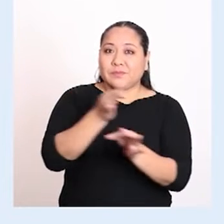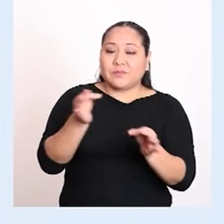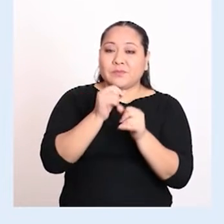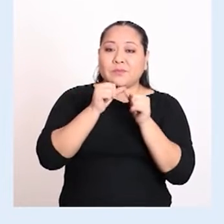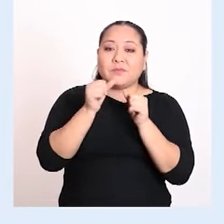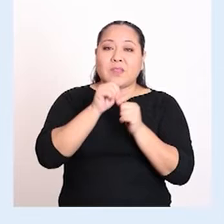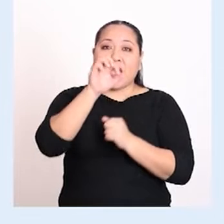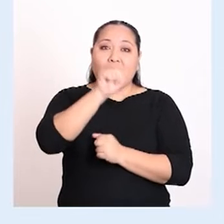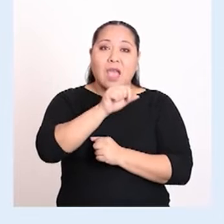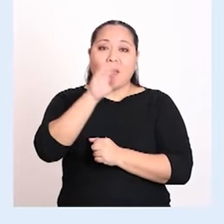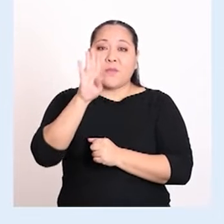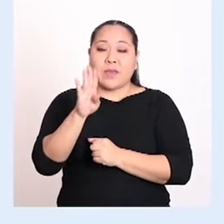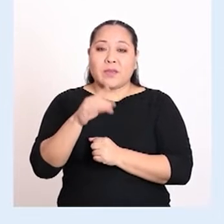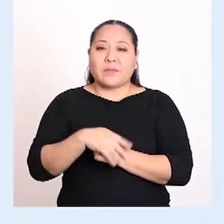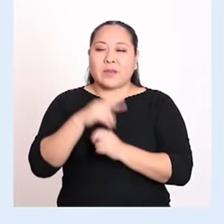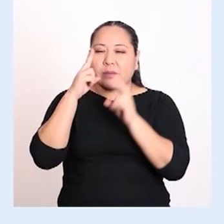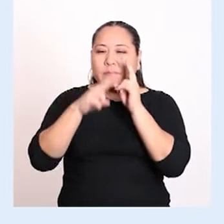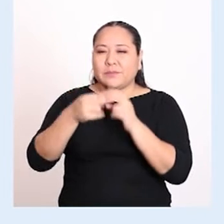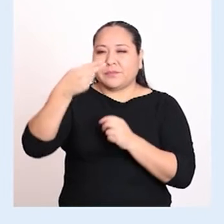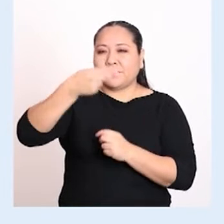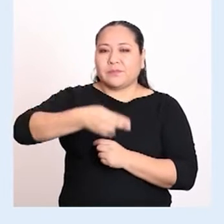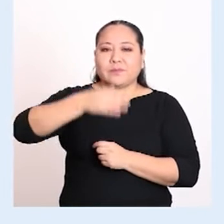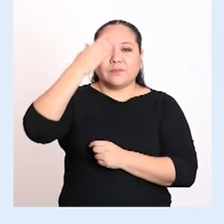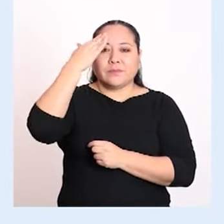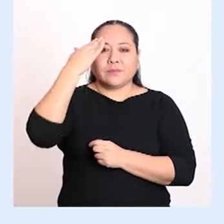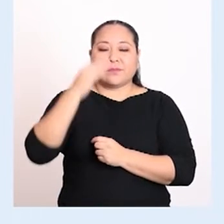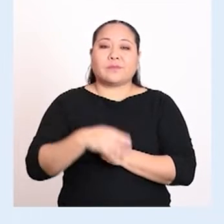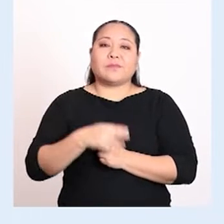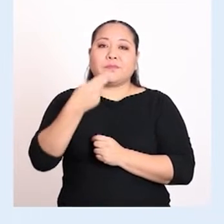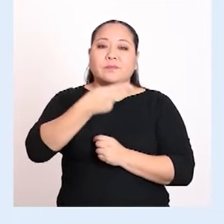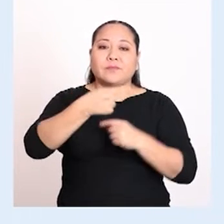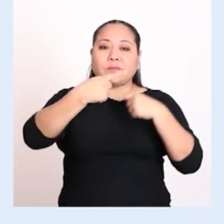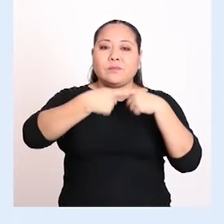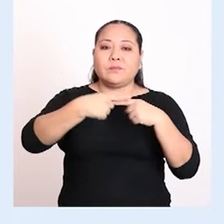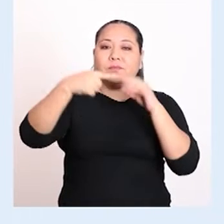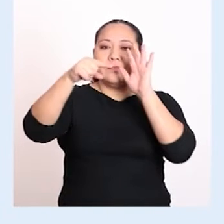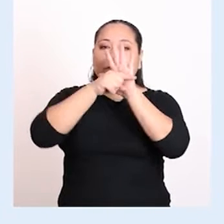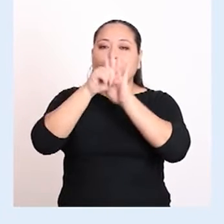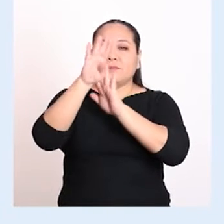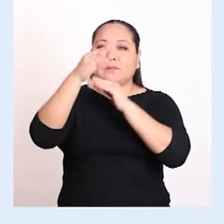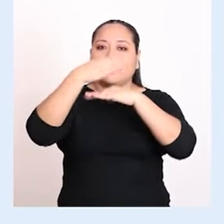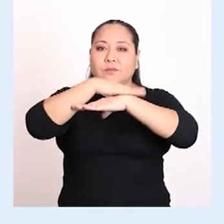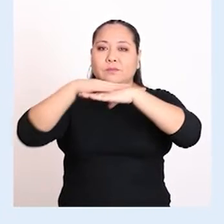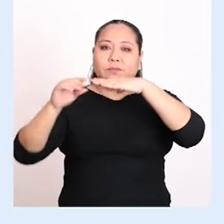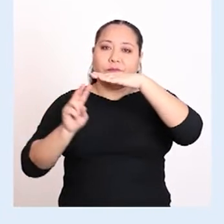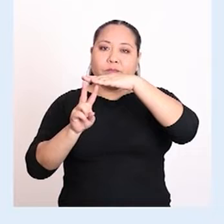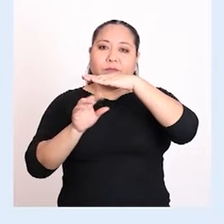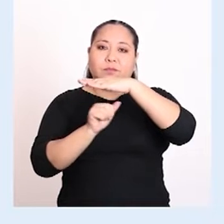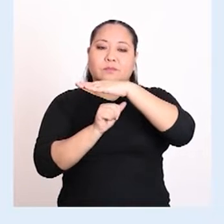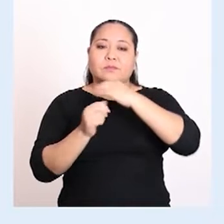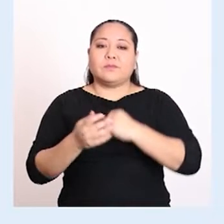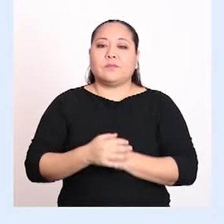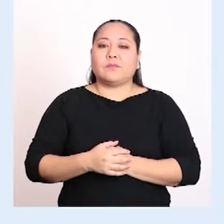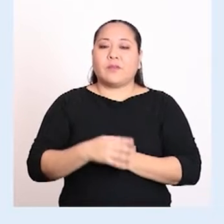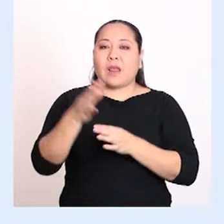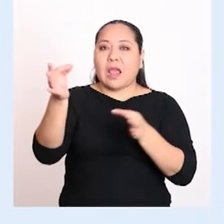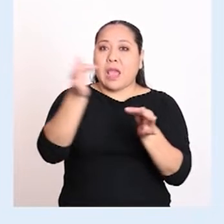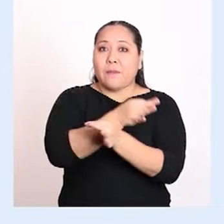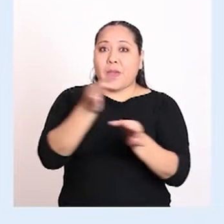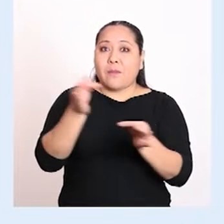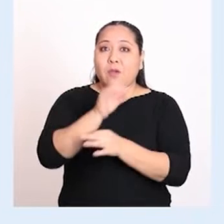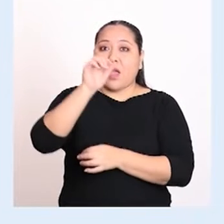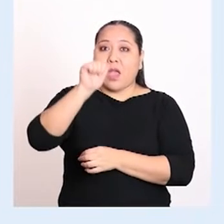valores de a y b para calcular h. Sabemos que h es igual a menos b sobre 2a. Reemplazamos los valores de a y